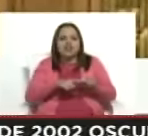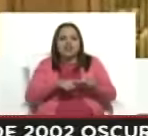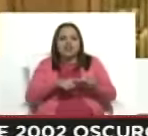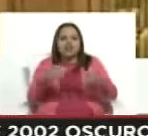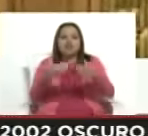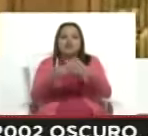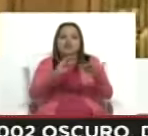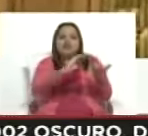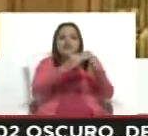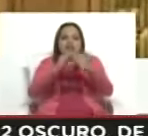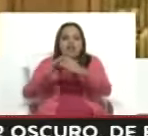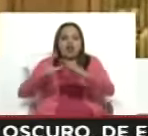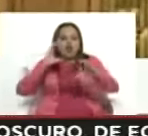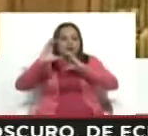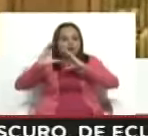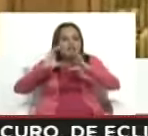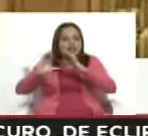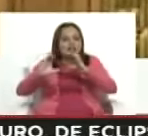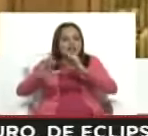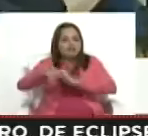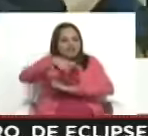comunitarios, otro de los héroes